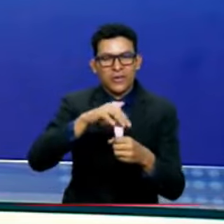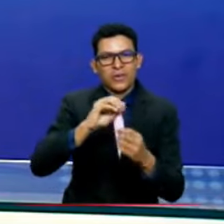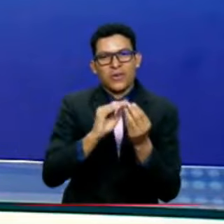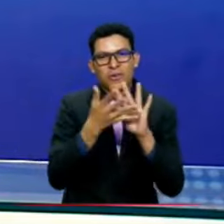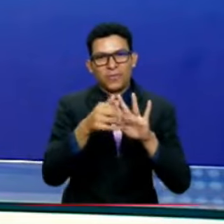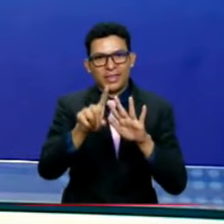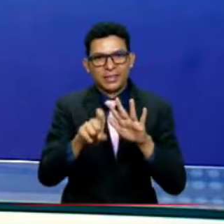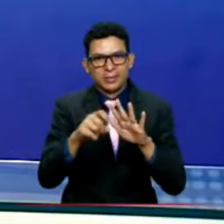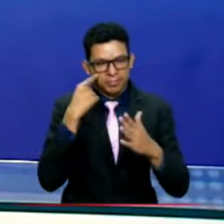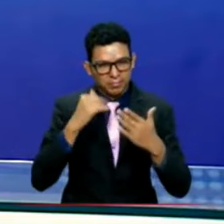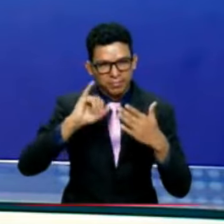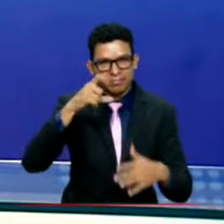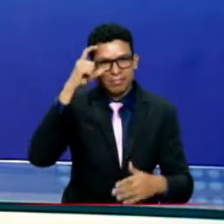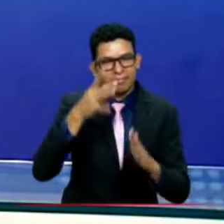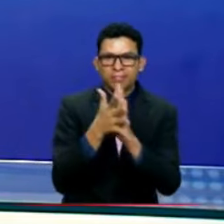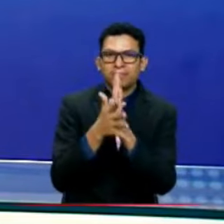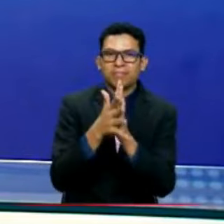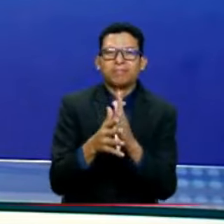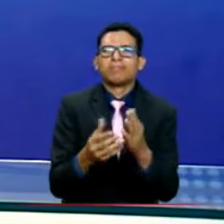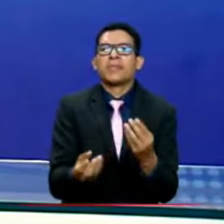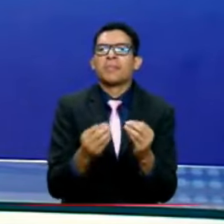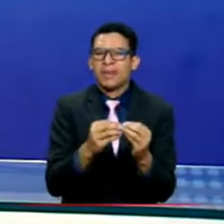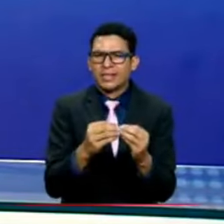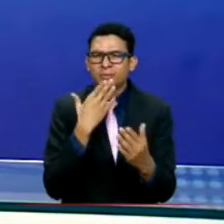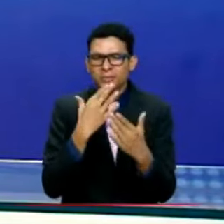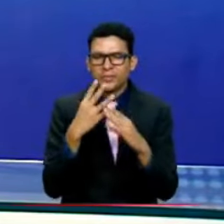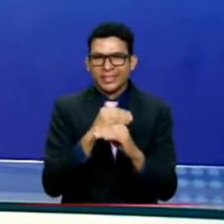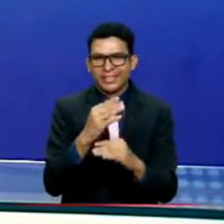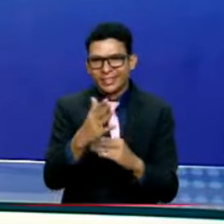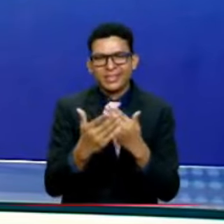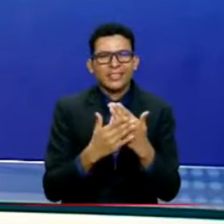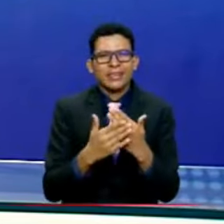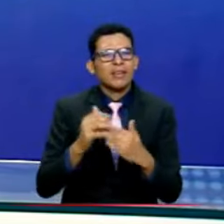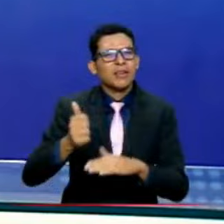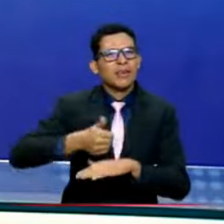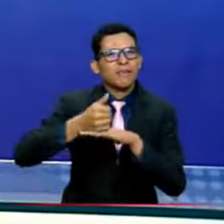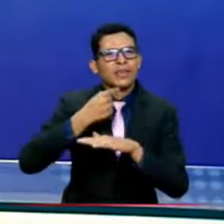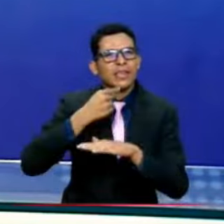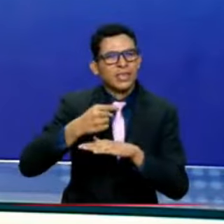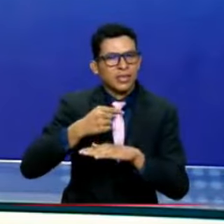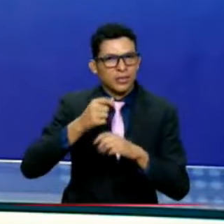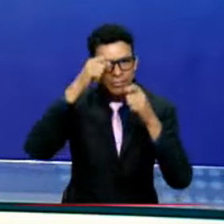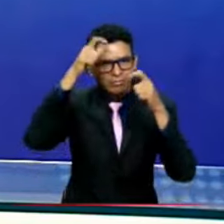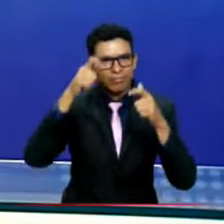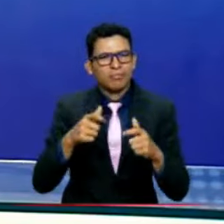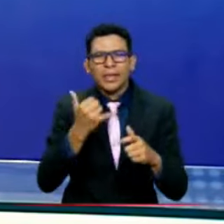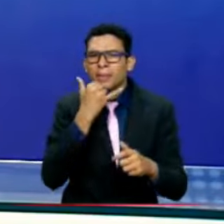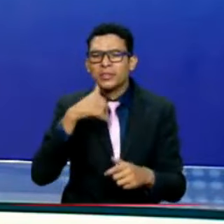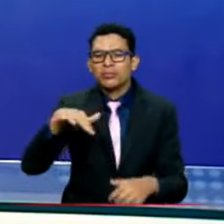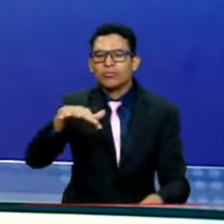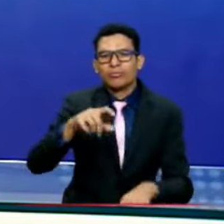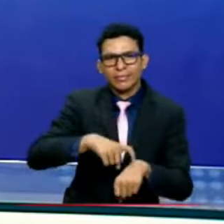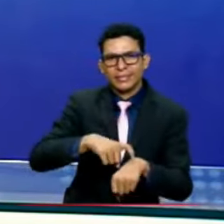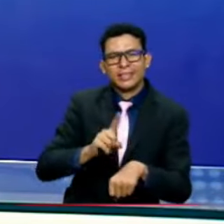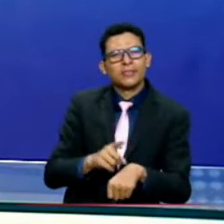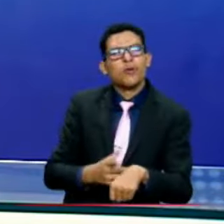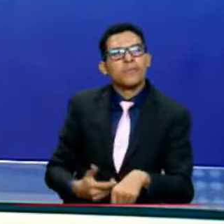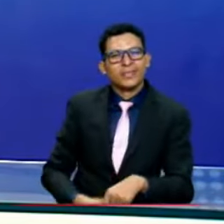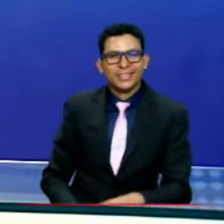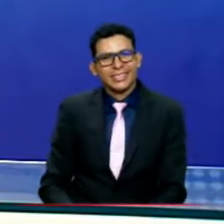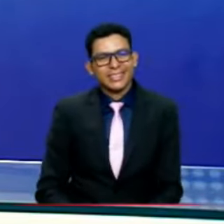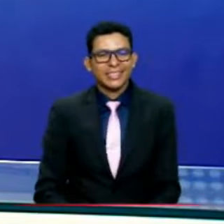de Cali con John Alex Henao. John, de nuevo, muy buenas noches. ¿Y qué dijo el jefe de Estado y qué ocurre a esta hora allí en el